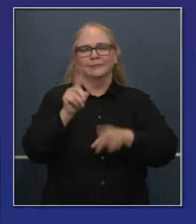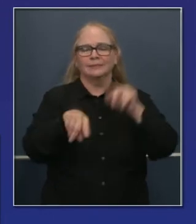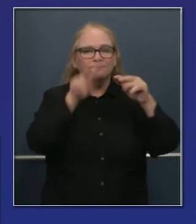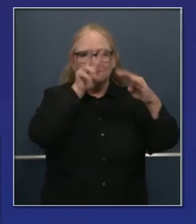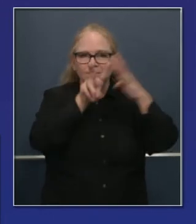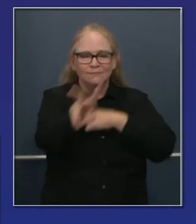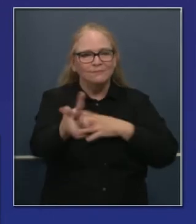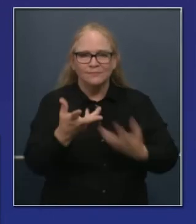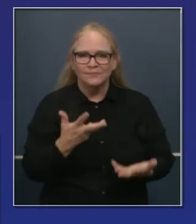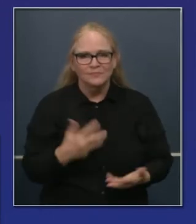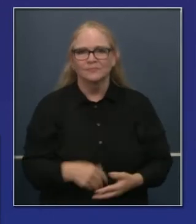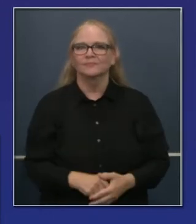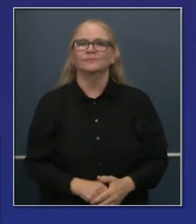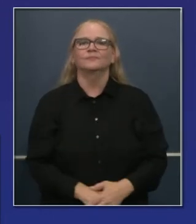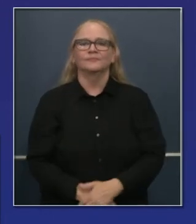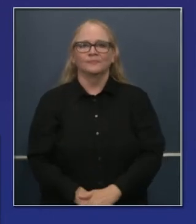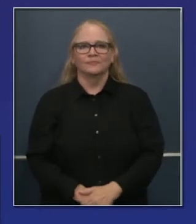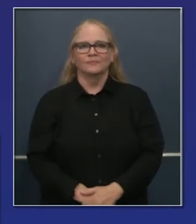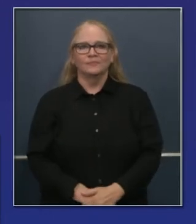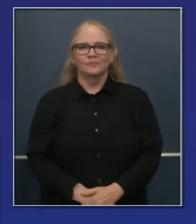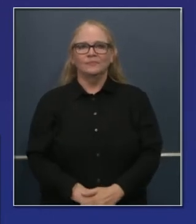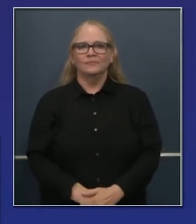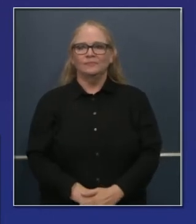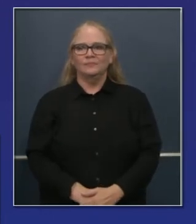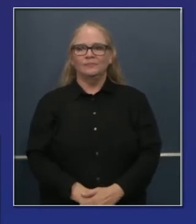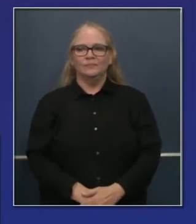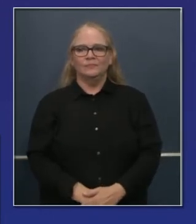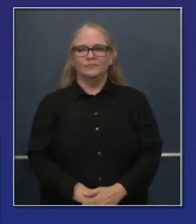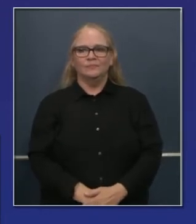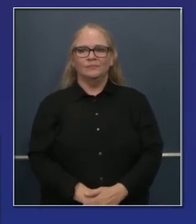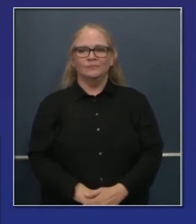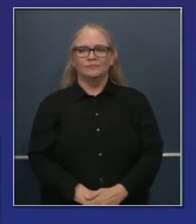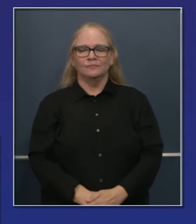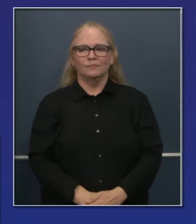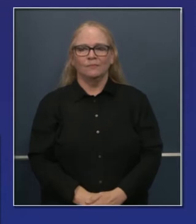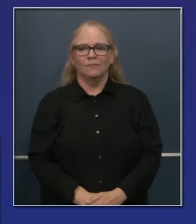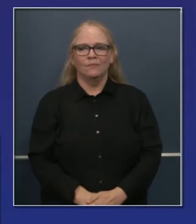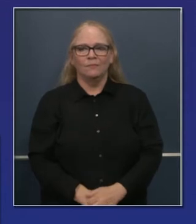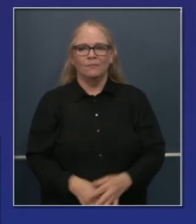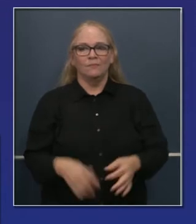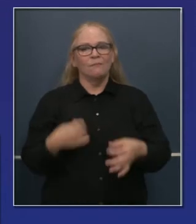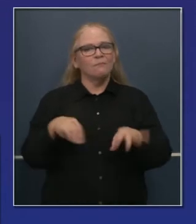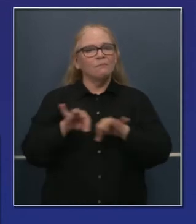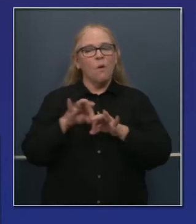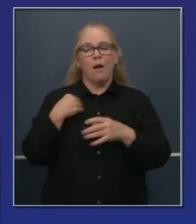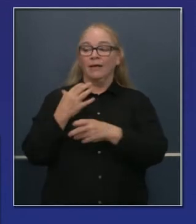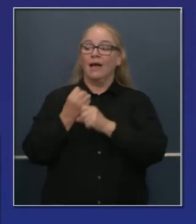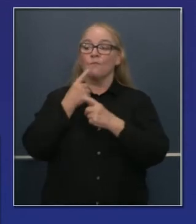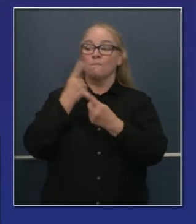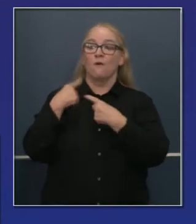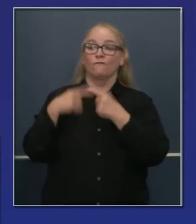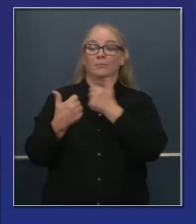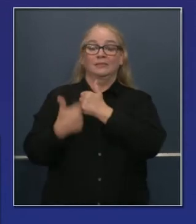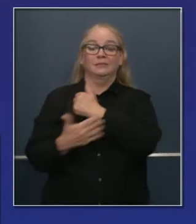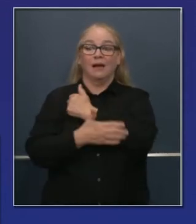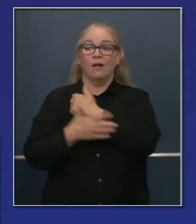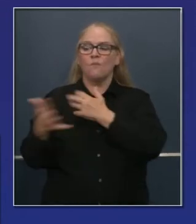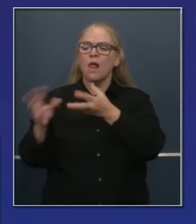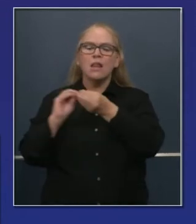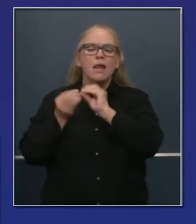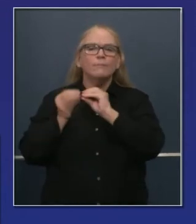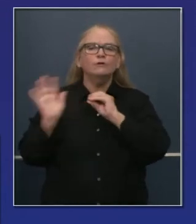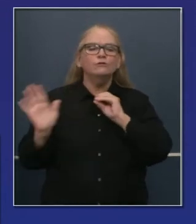siendo que todos se pueden ser pareja al final en el periodo de reportar de las últimas 24 horas que te